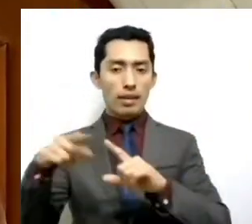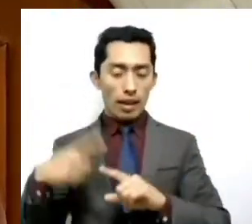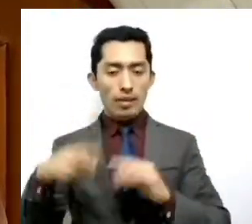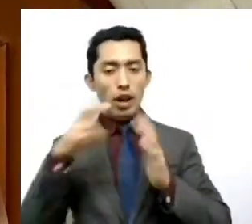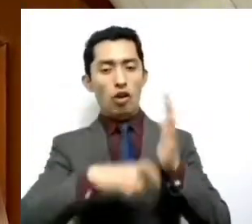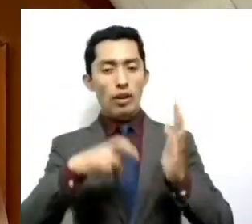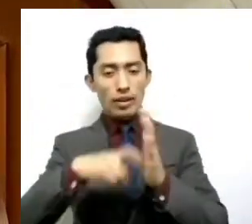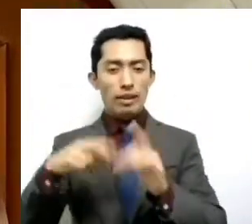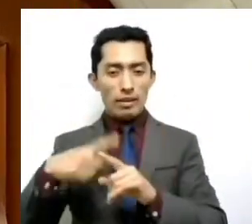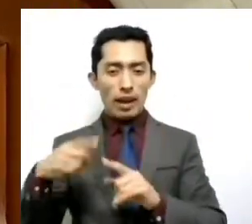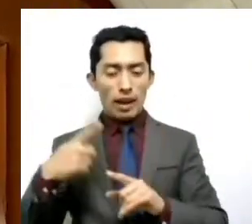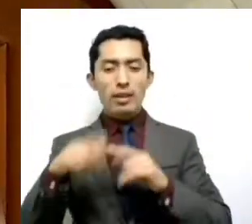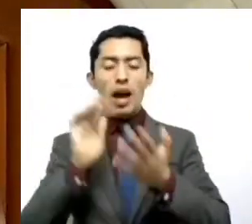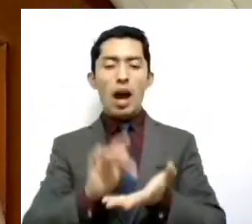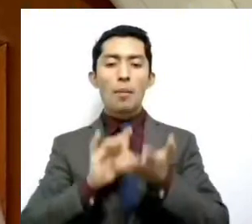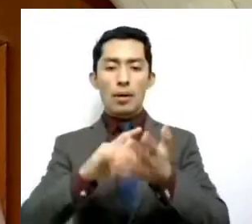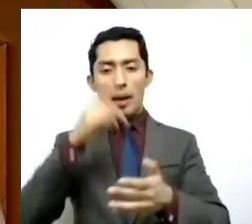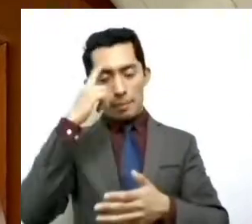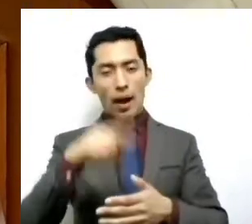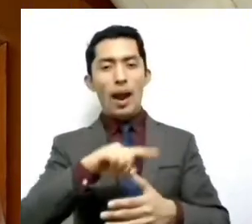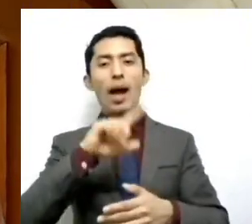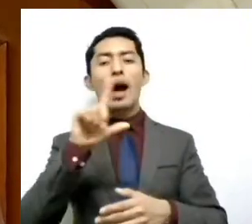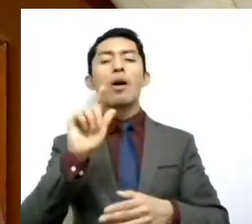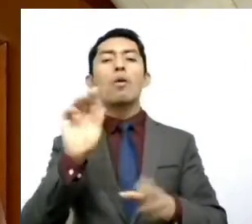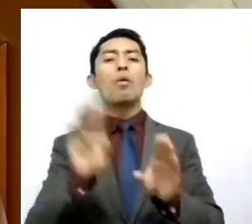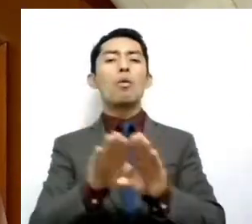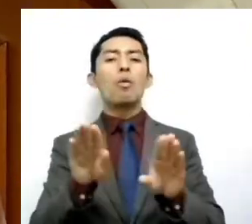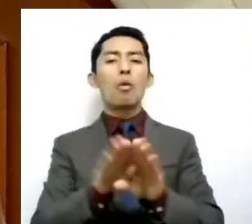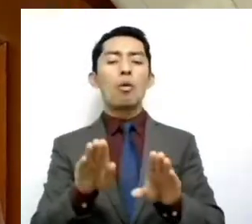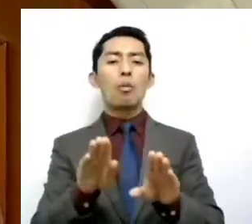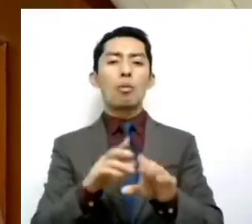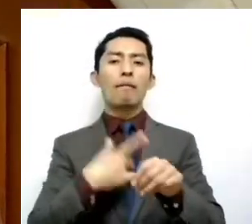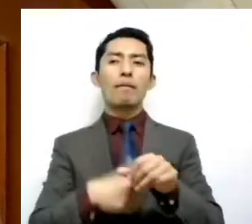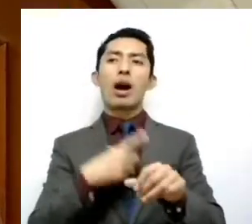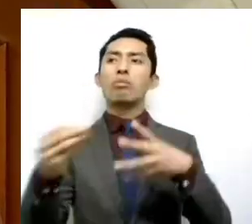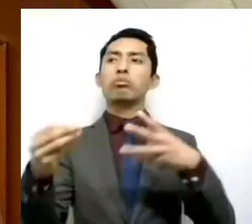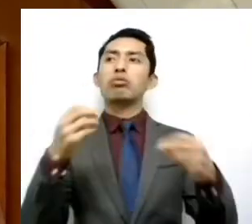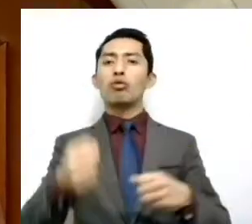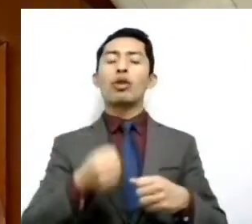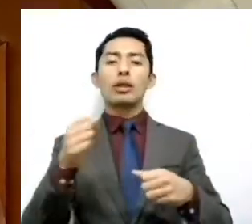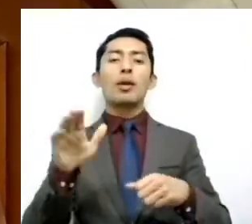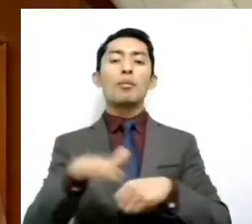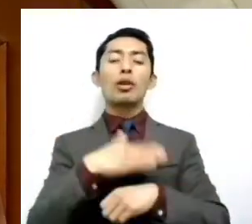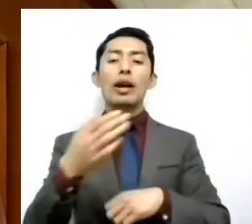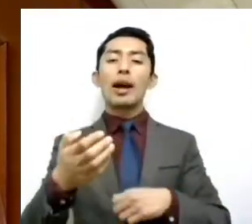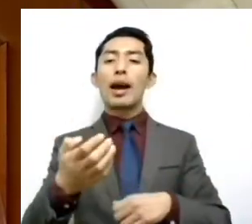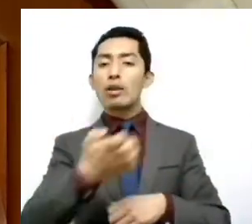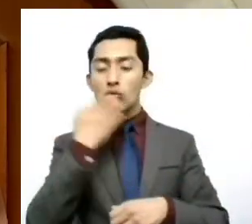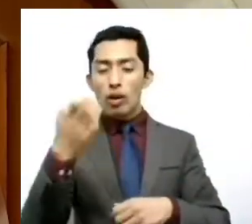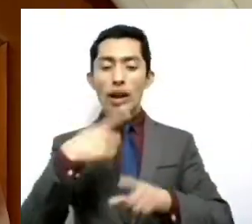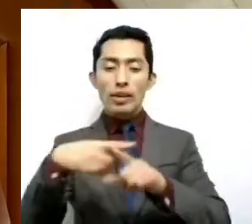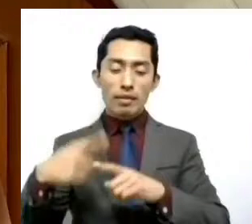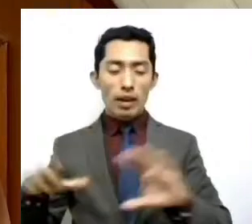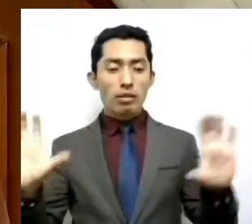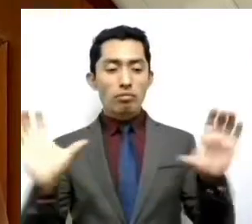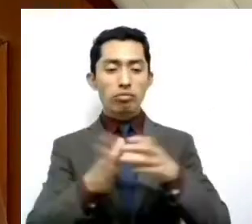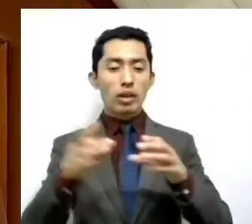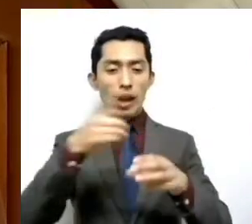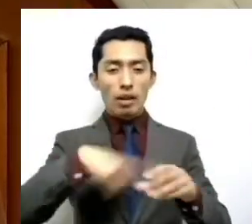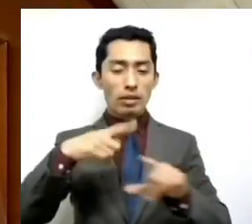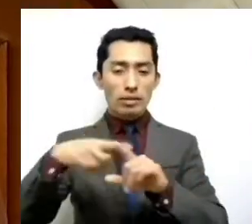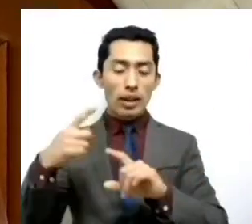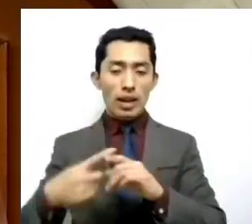a tener un impacto masivo, ya que la comunidad educativa agrupa diversos sectores en materia